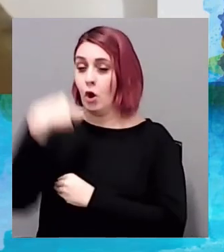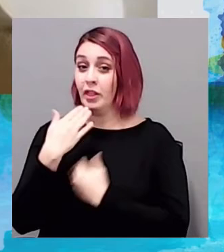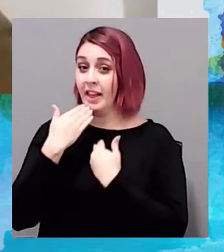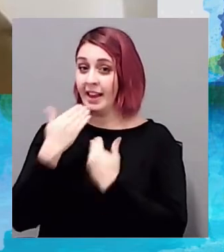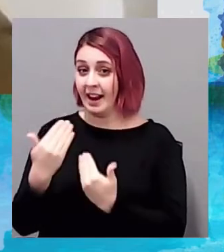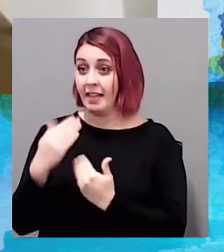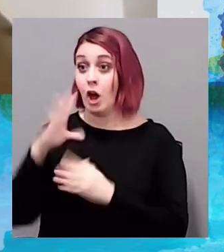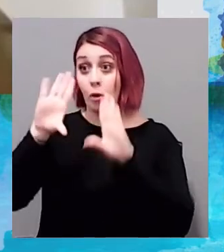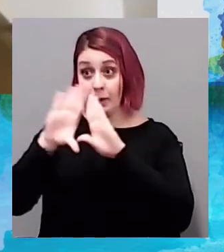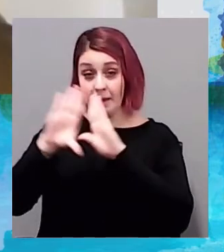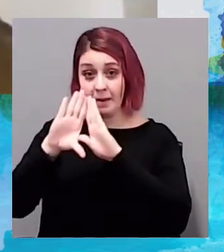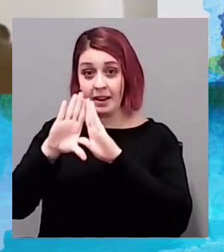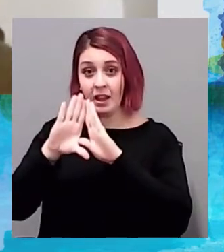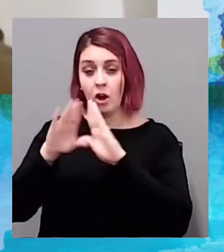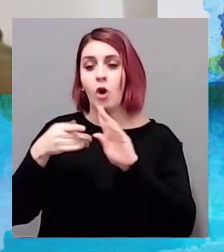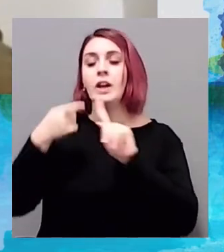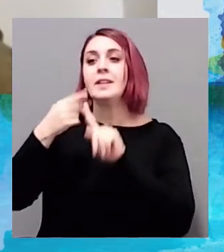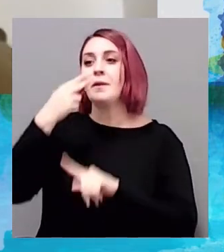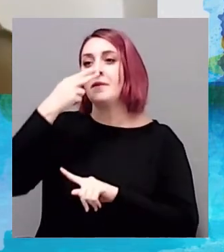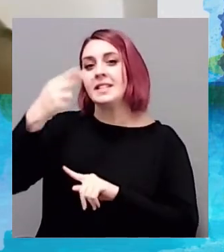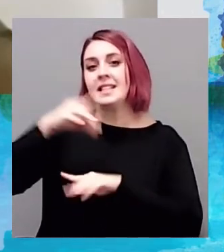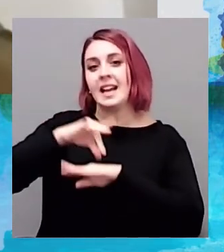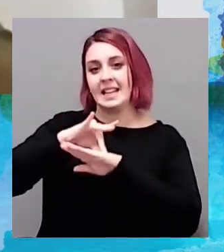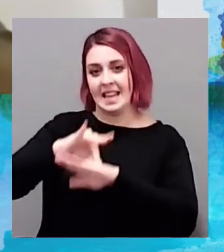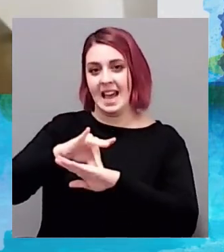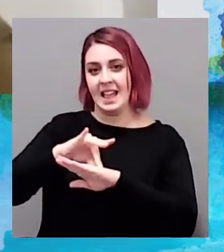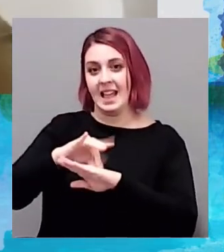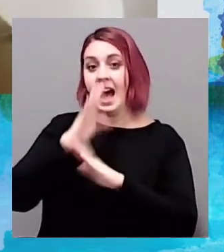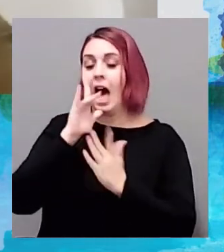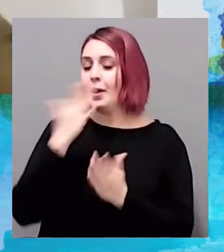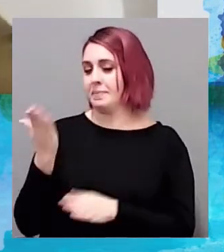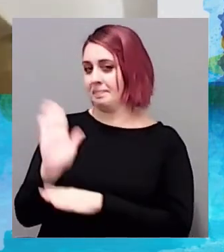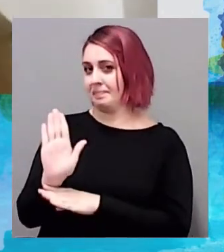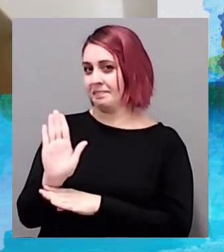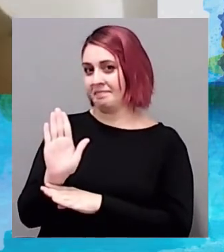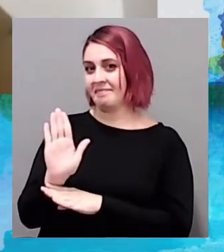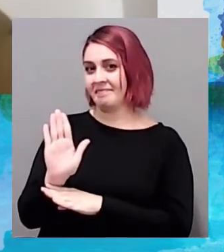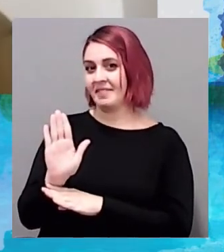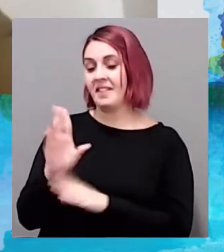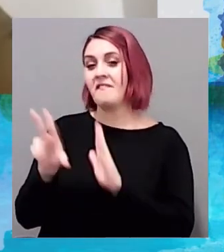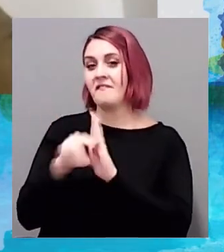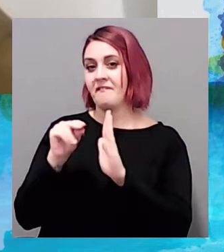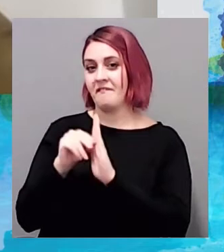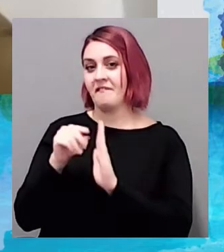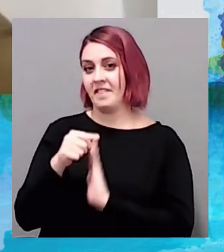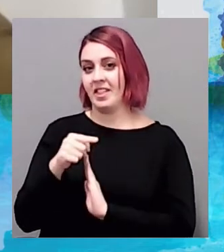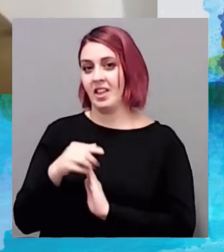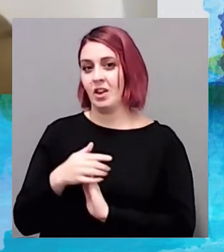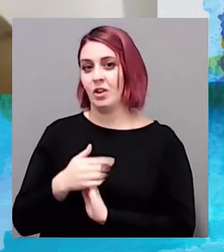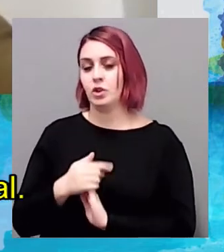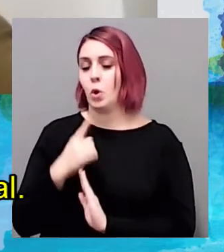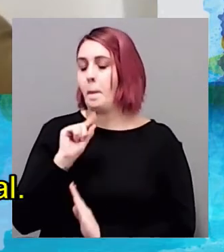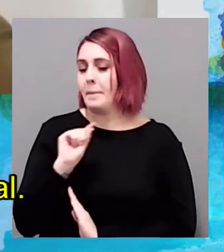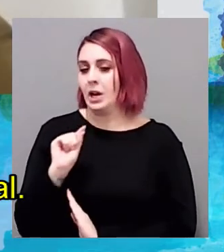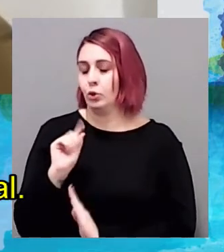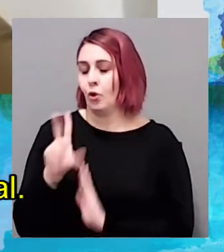de Madrid, con visitas guiadas que ahora os voy a enseñar en este vídeo, que voy a poner unos minutos solo de este